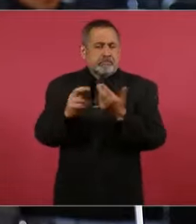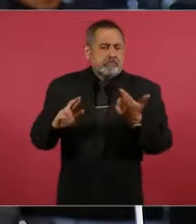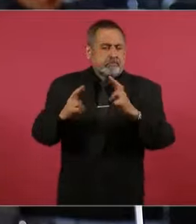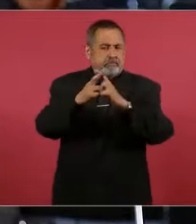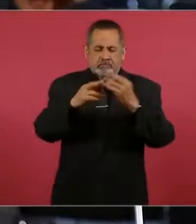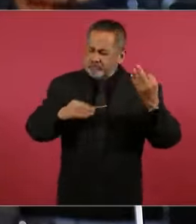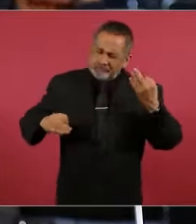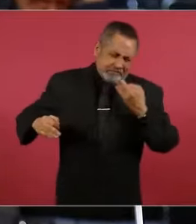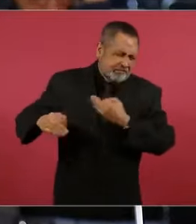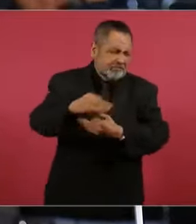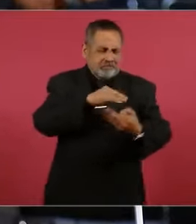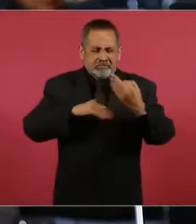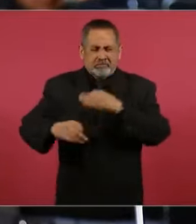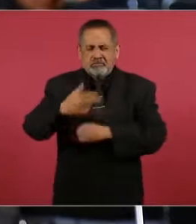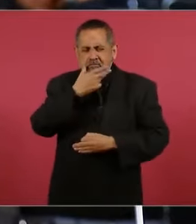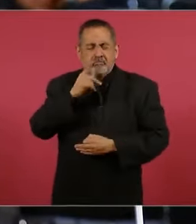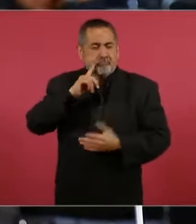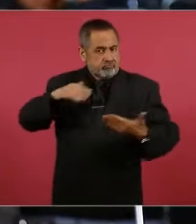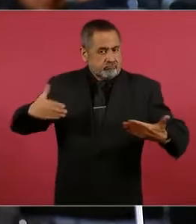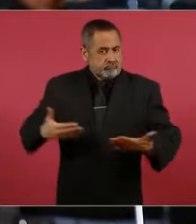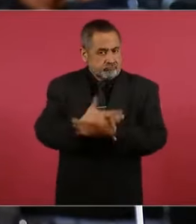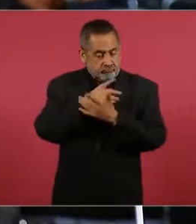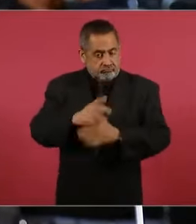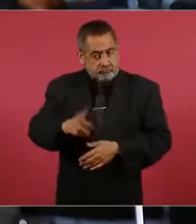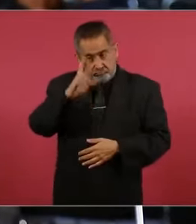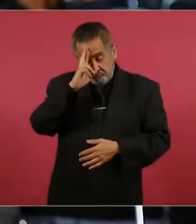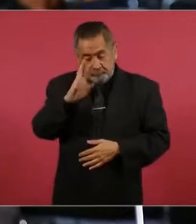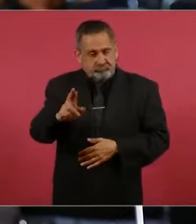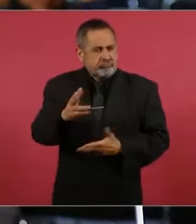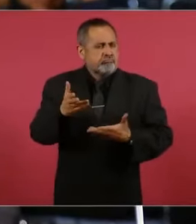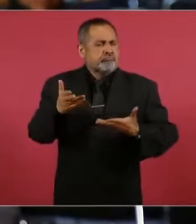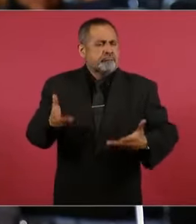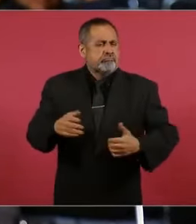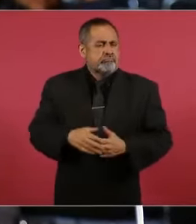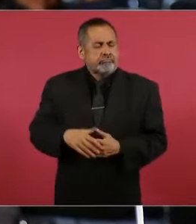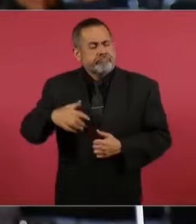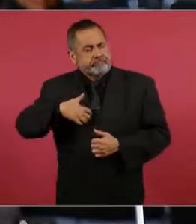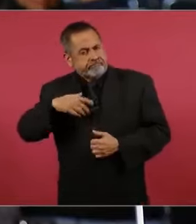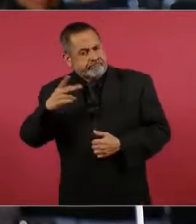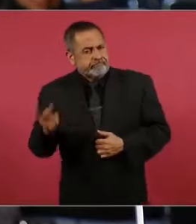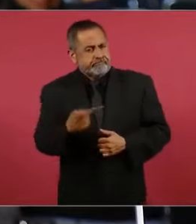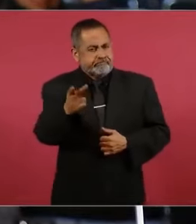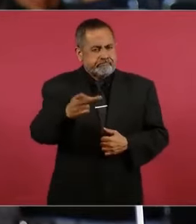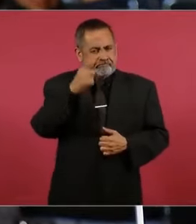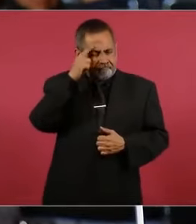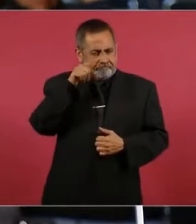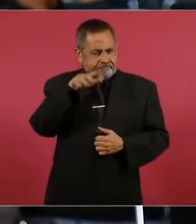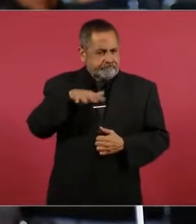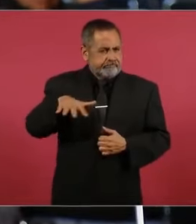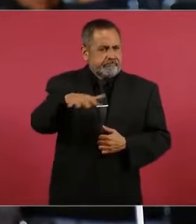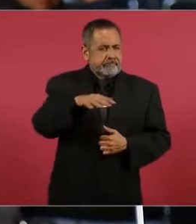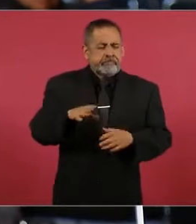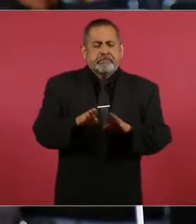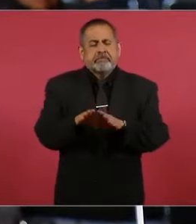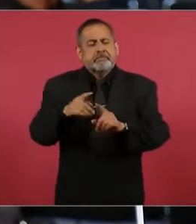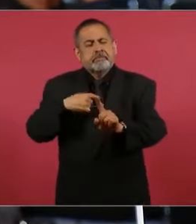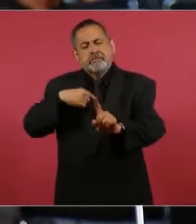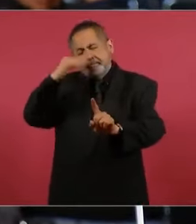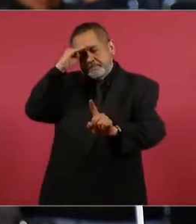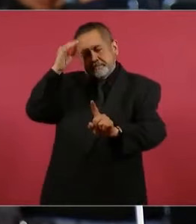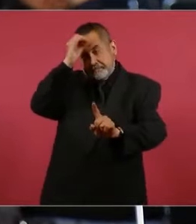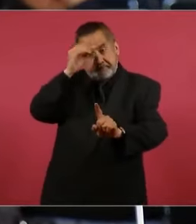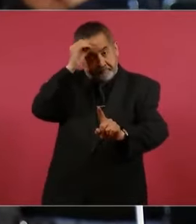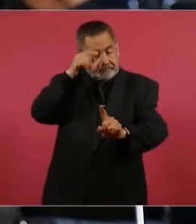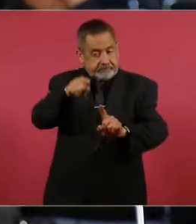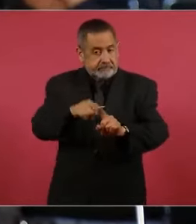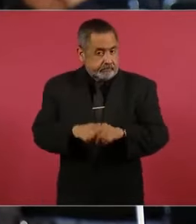y todos los mexicanos, al margen de ideologías, yo le pregunto ante este contexto, ¿considera usted que